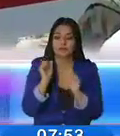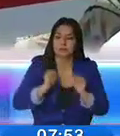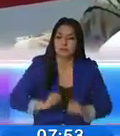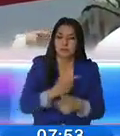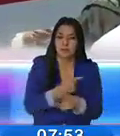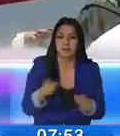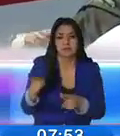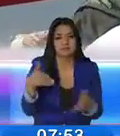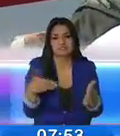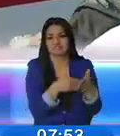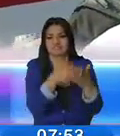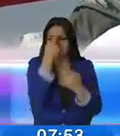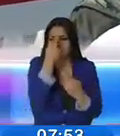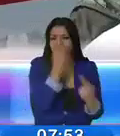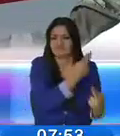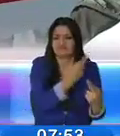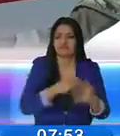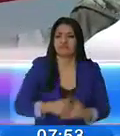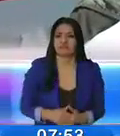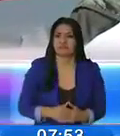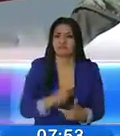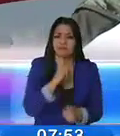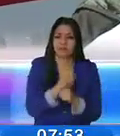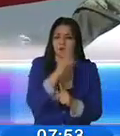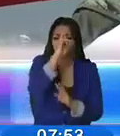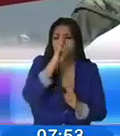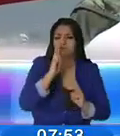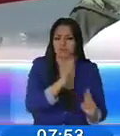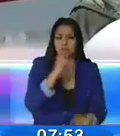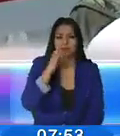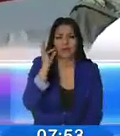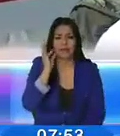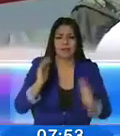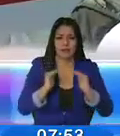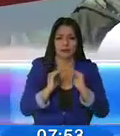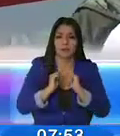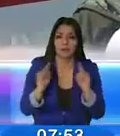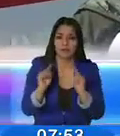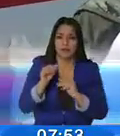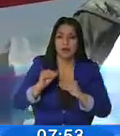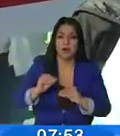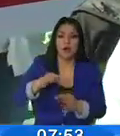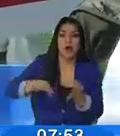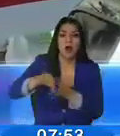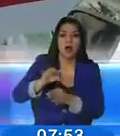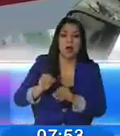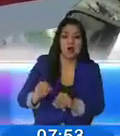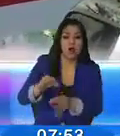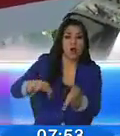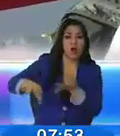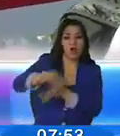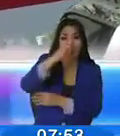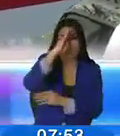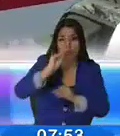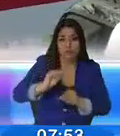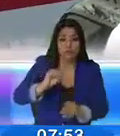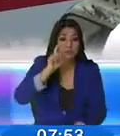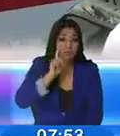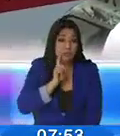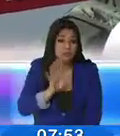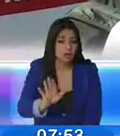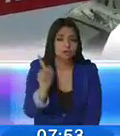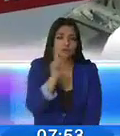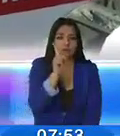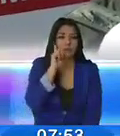Nosotros respetamos como más los géneros y los criterios. Lo que no compartimos es que haya mensajes subliminales escondidos en la presunta educación sexual que se pretende